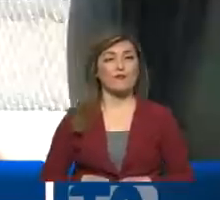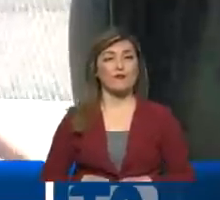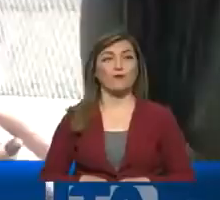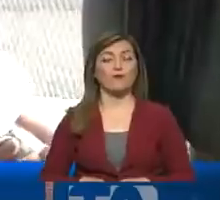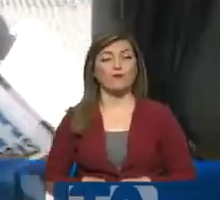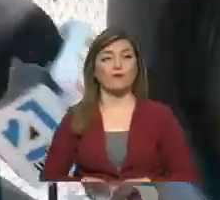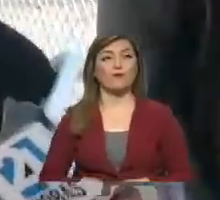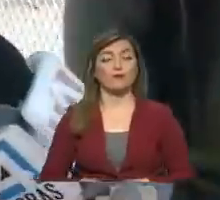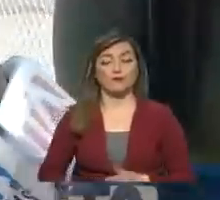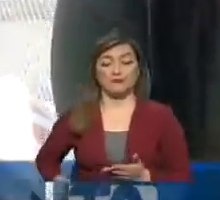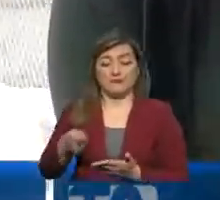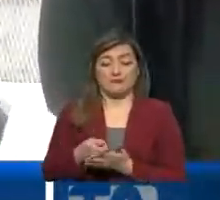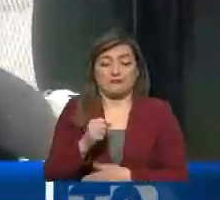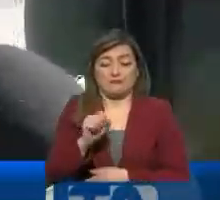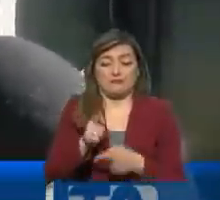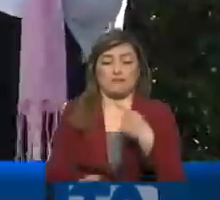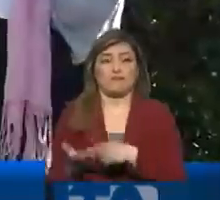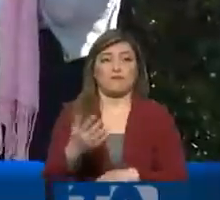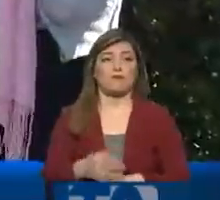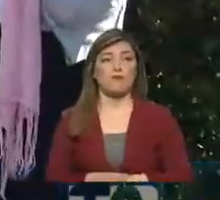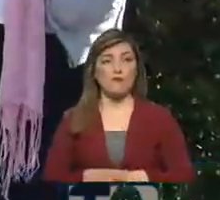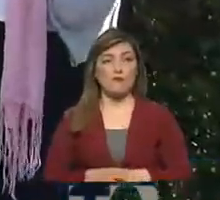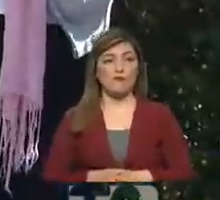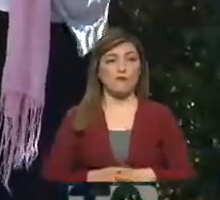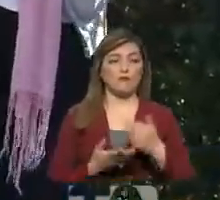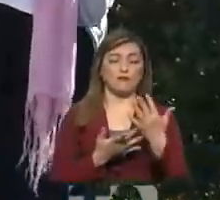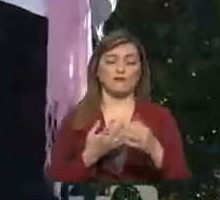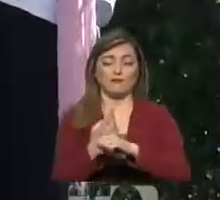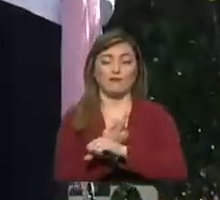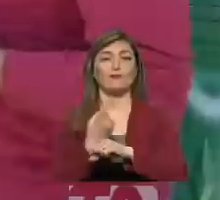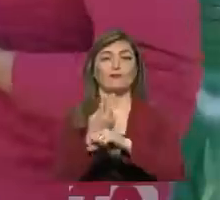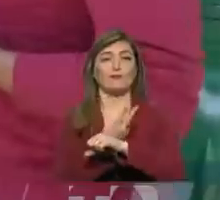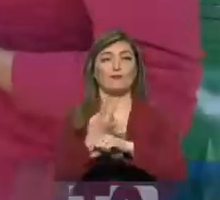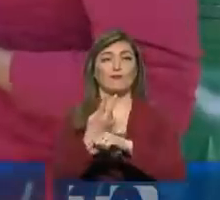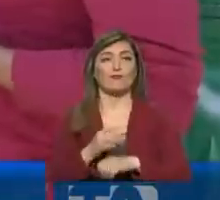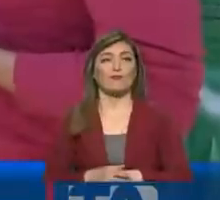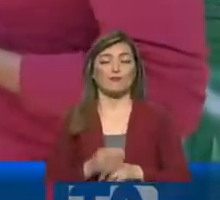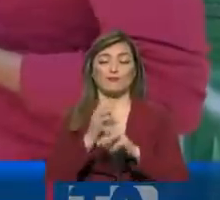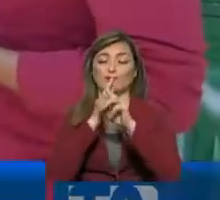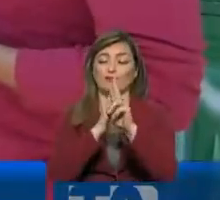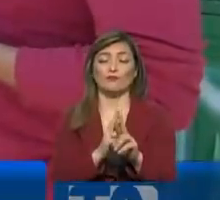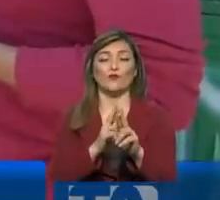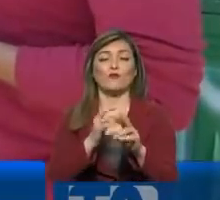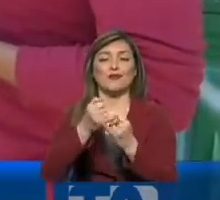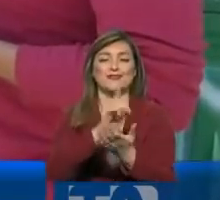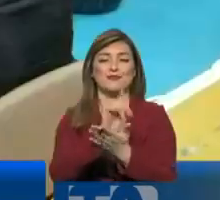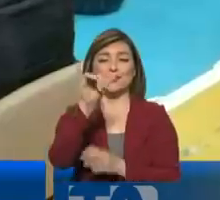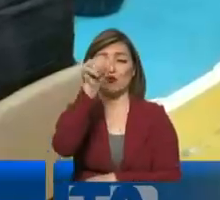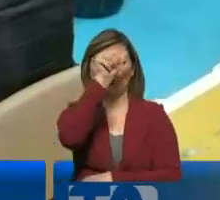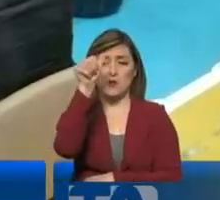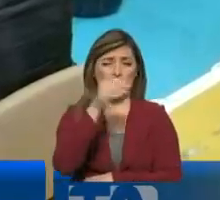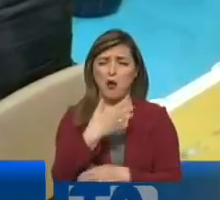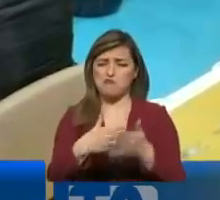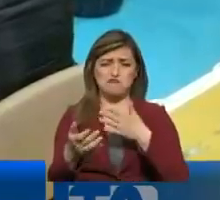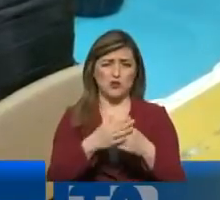Cotopaxi. No tengo plata y no puedo viajar. Tras esperar algunas horas en la fila, la respuesta fue que acudan durante el fin de semana, pues en